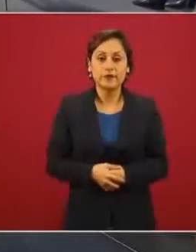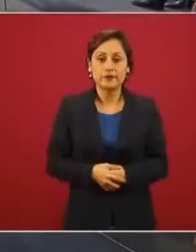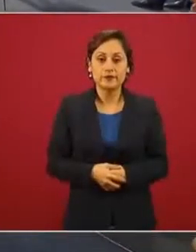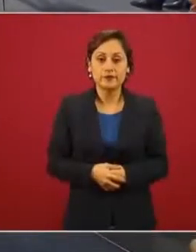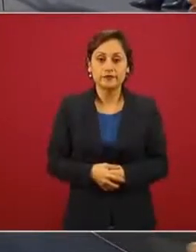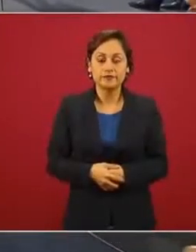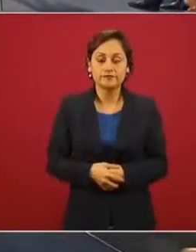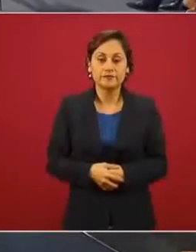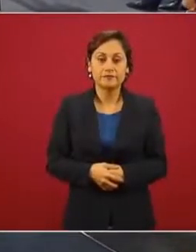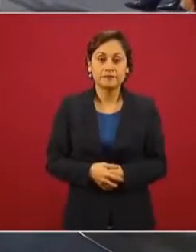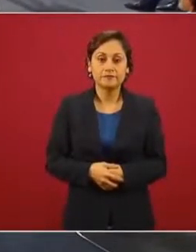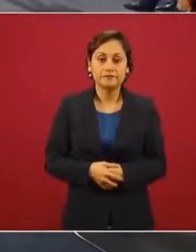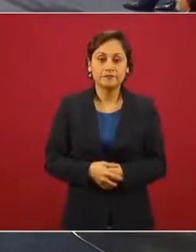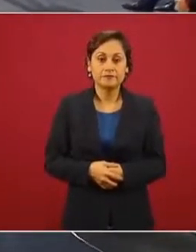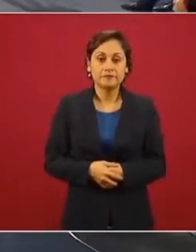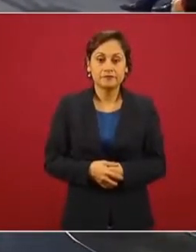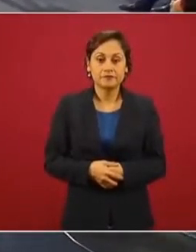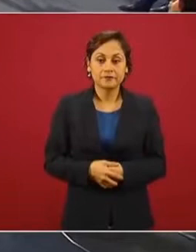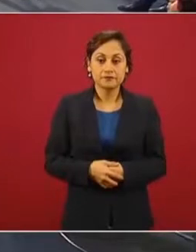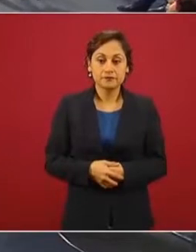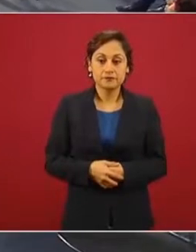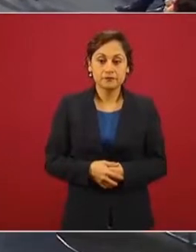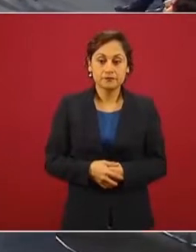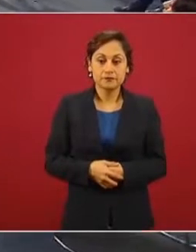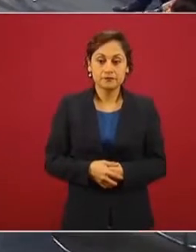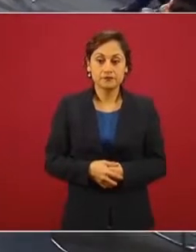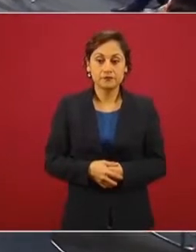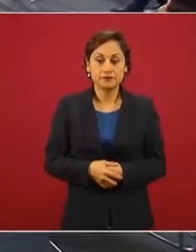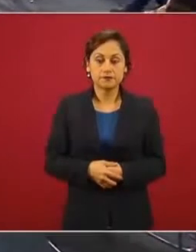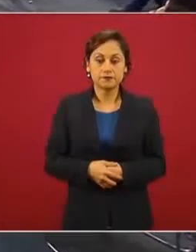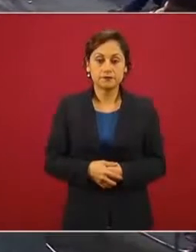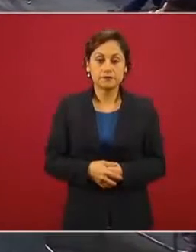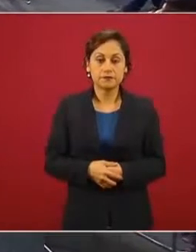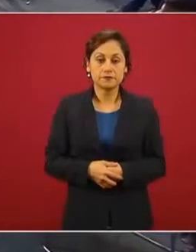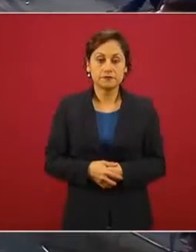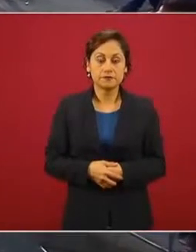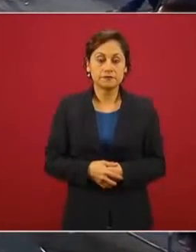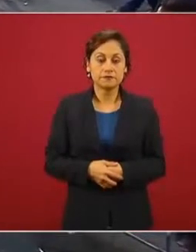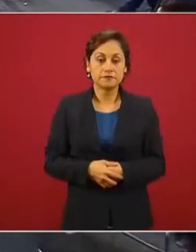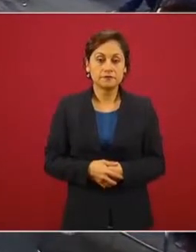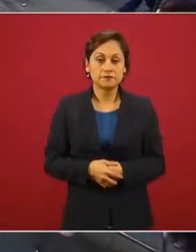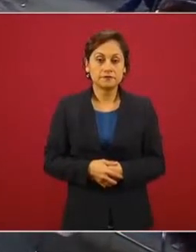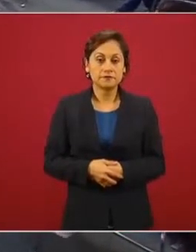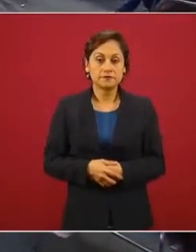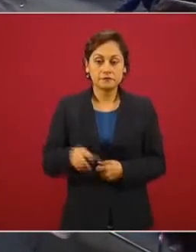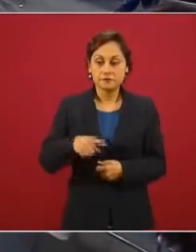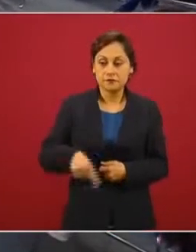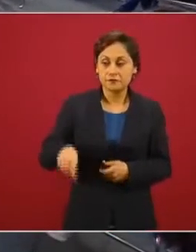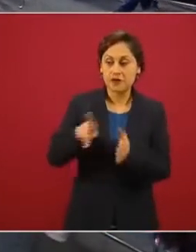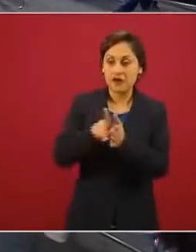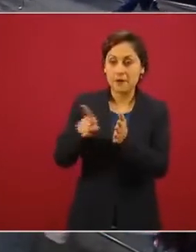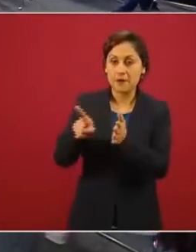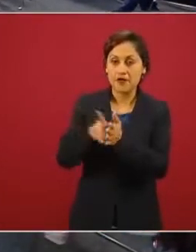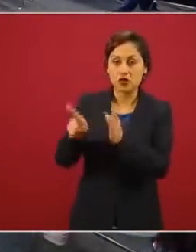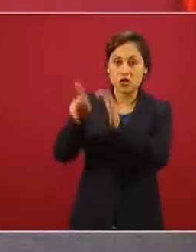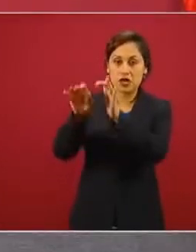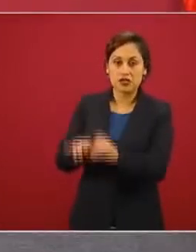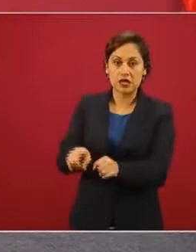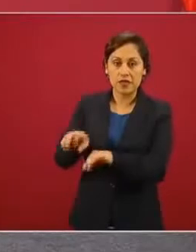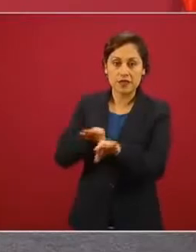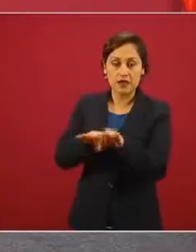no creo que les vayan a pagar más si me insultan más,